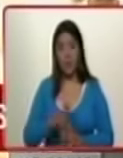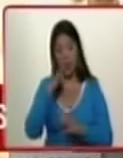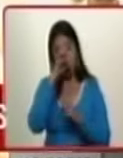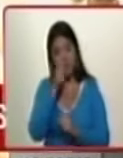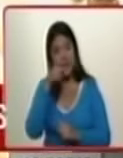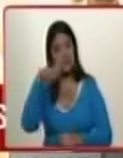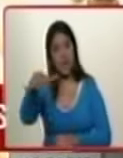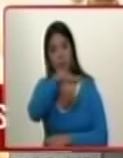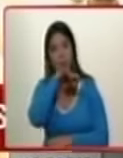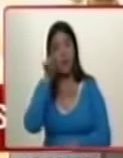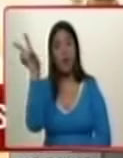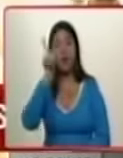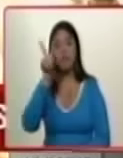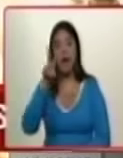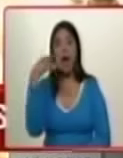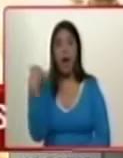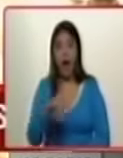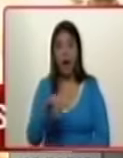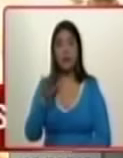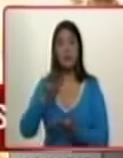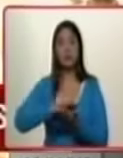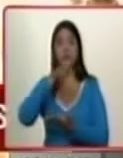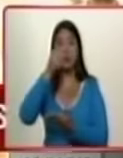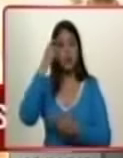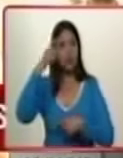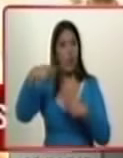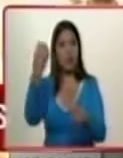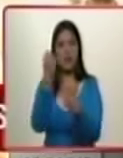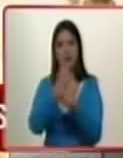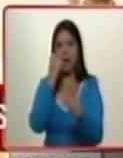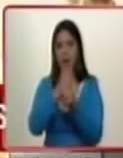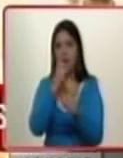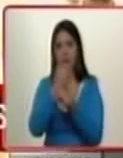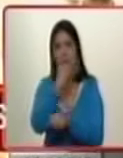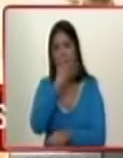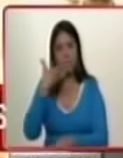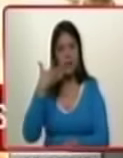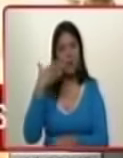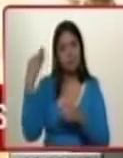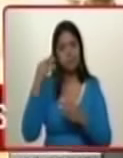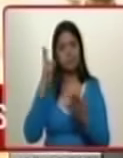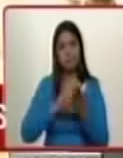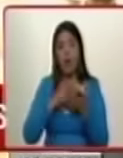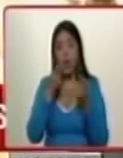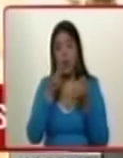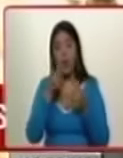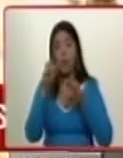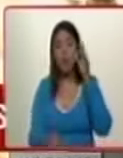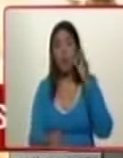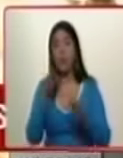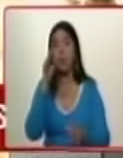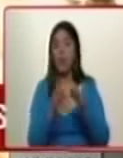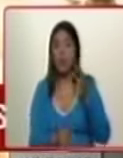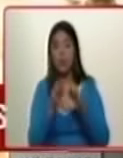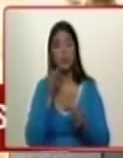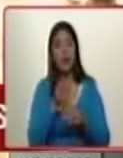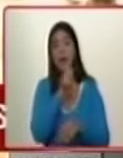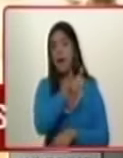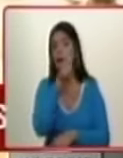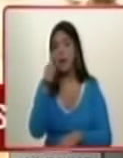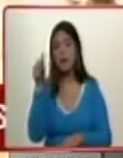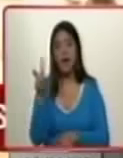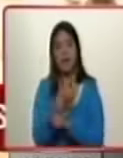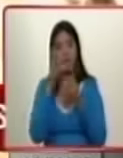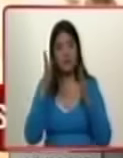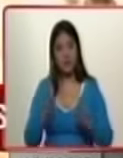pueblo venezolano, que hay una superintendencia que cada día está trabajando más en función de garantizar los precios justos de cada uno de nuestros